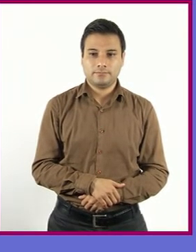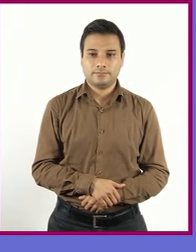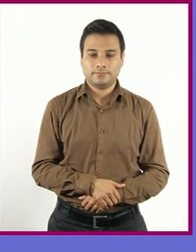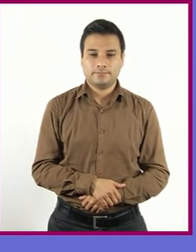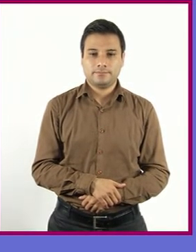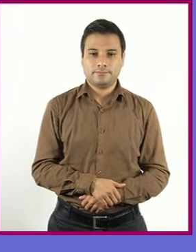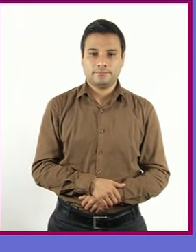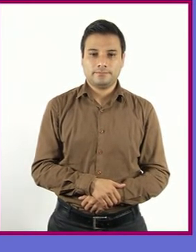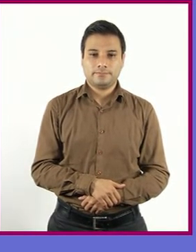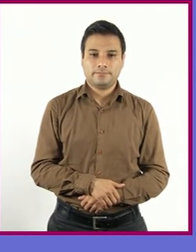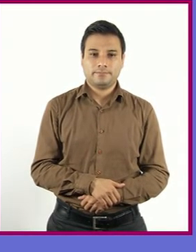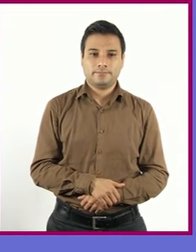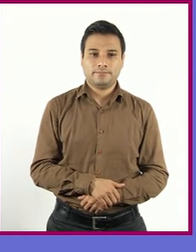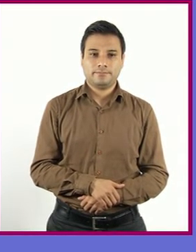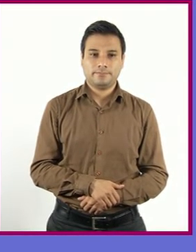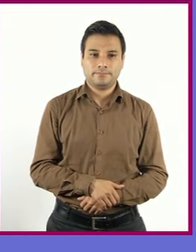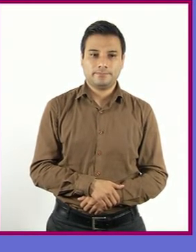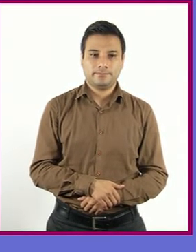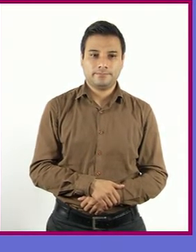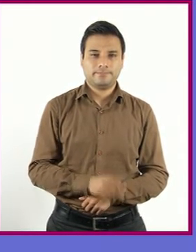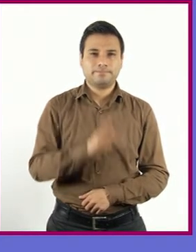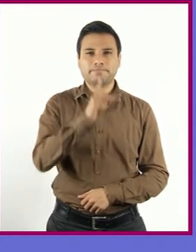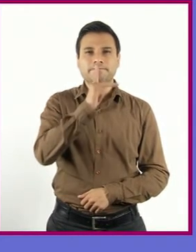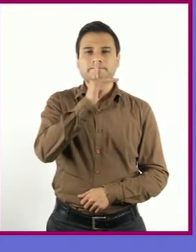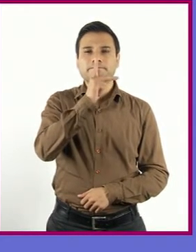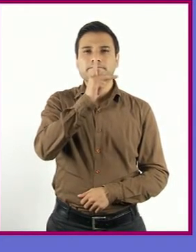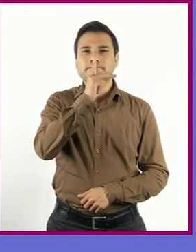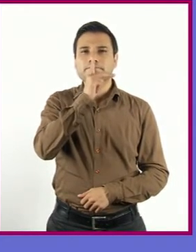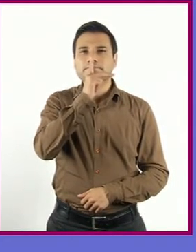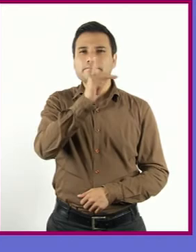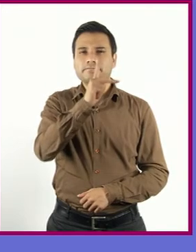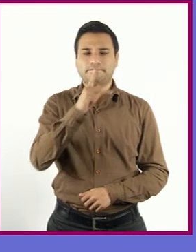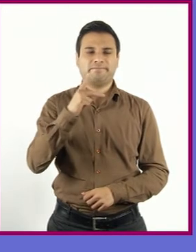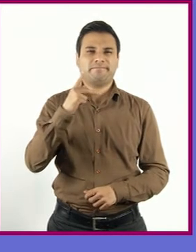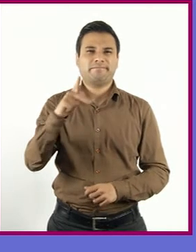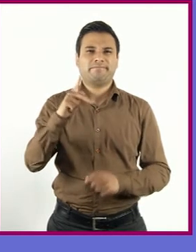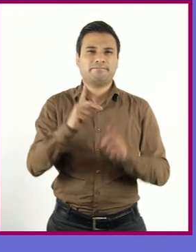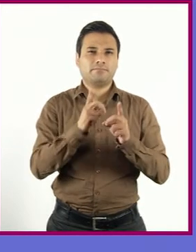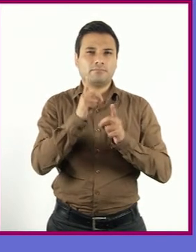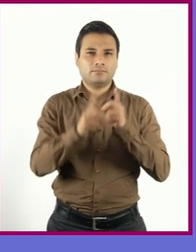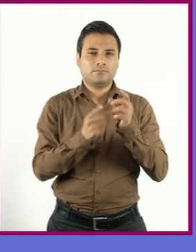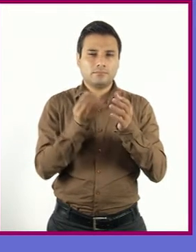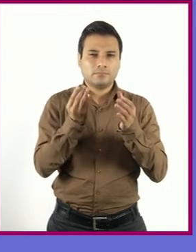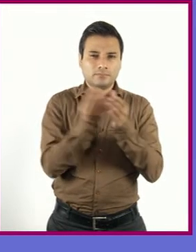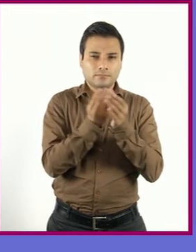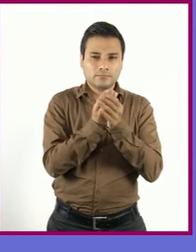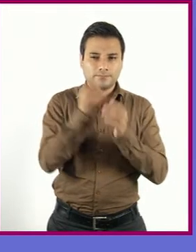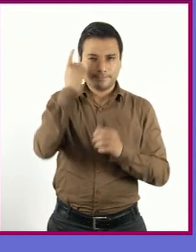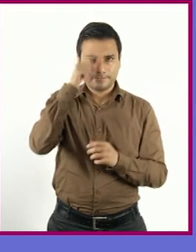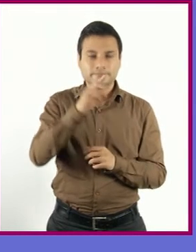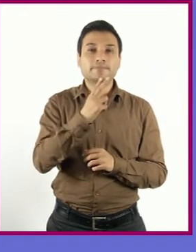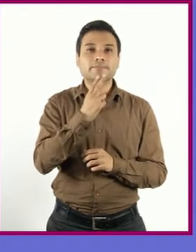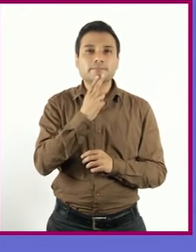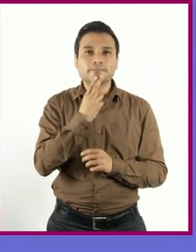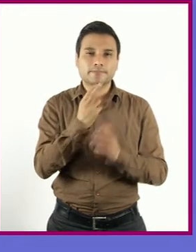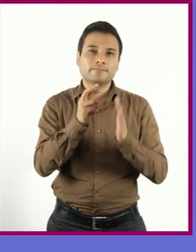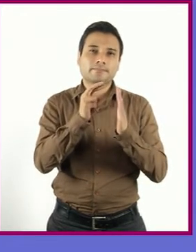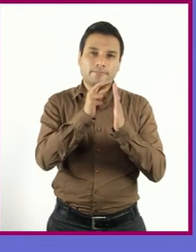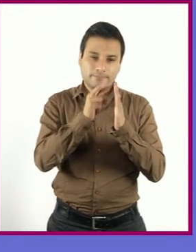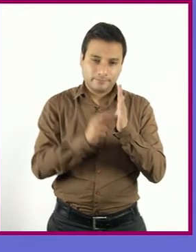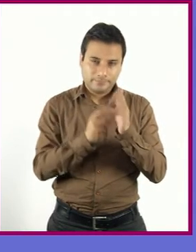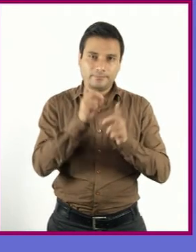Este vocabulario deportivo nos sirve para poder redactar reglas deportivas. Estas